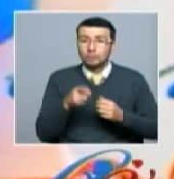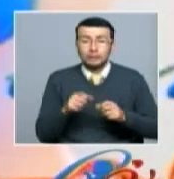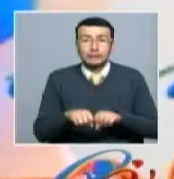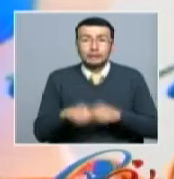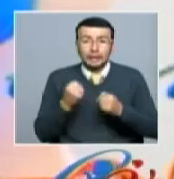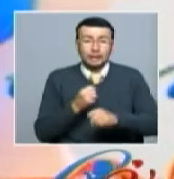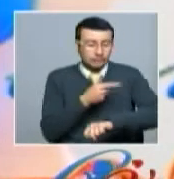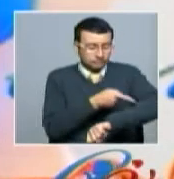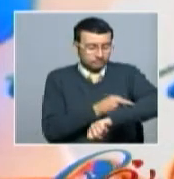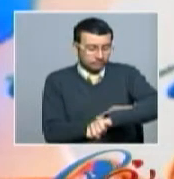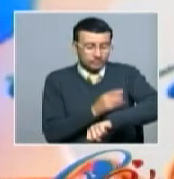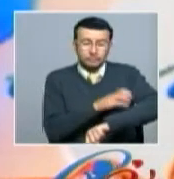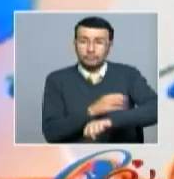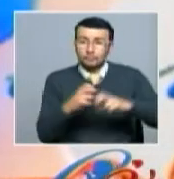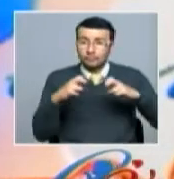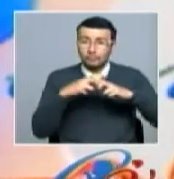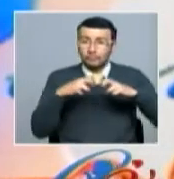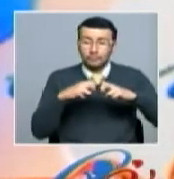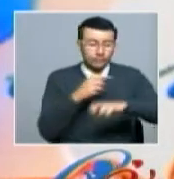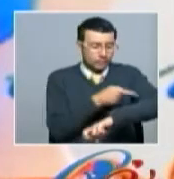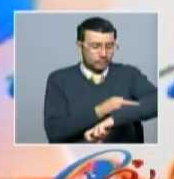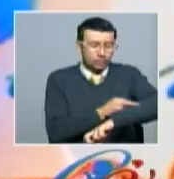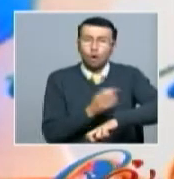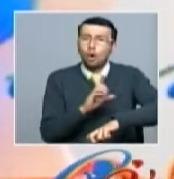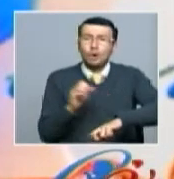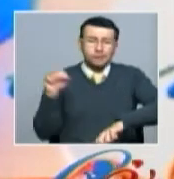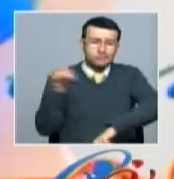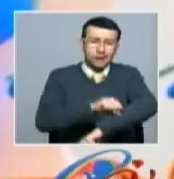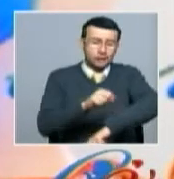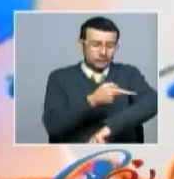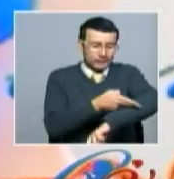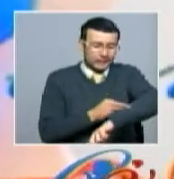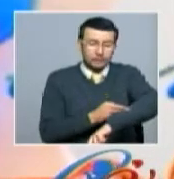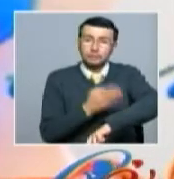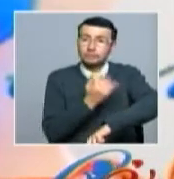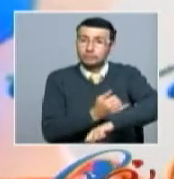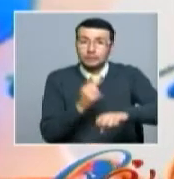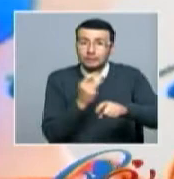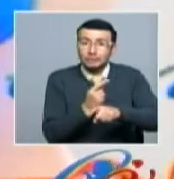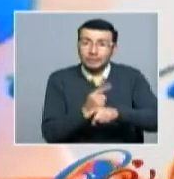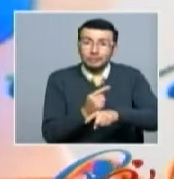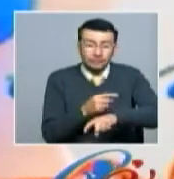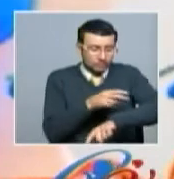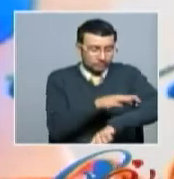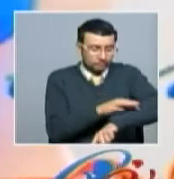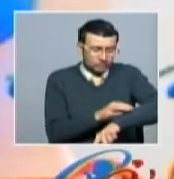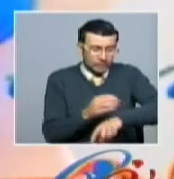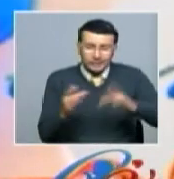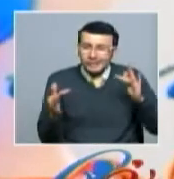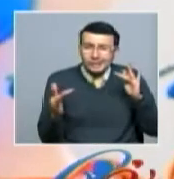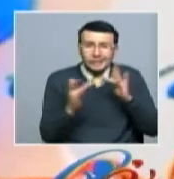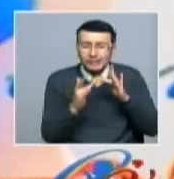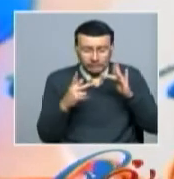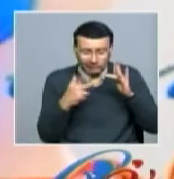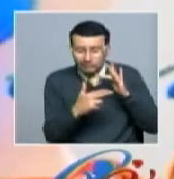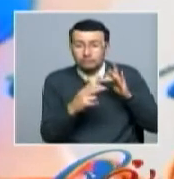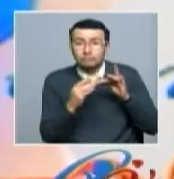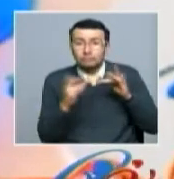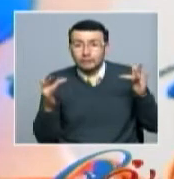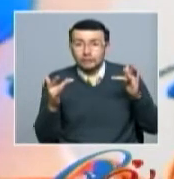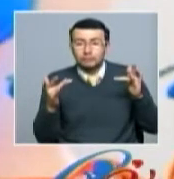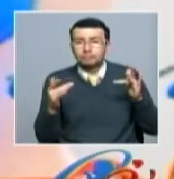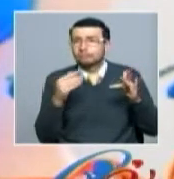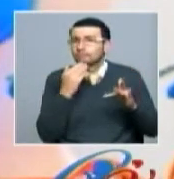del radio o también una herida por arma cortopunzante, si se secciona esa rama posterior o motora del nervio radial,